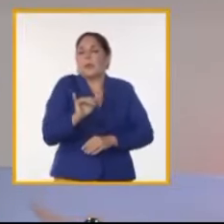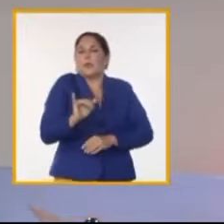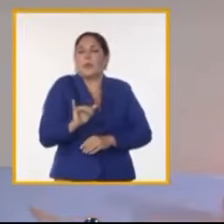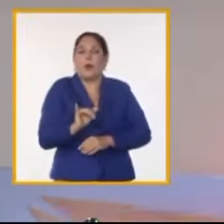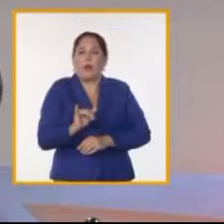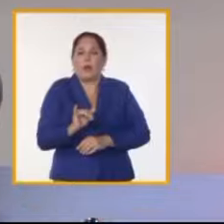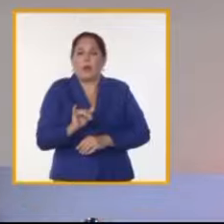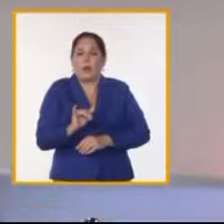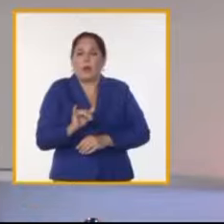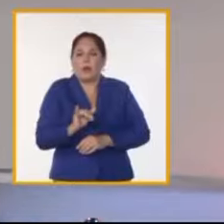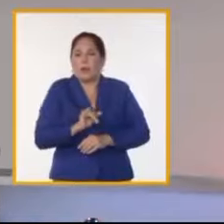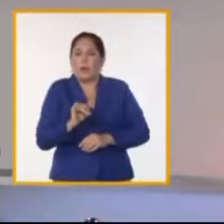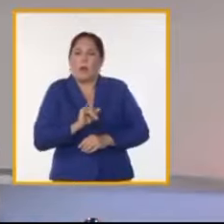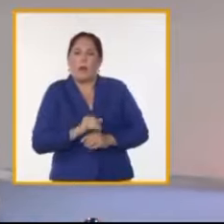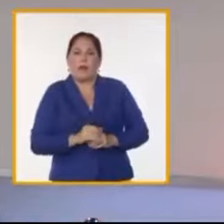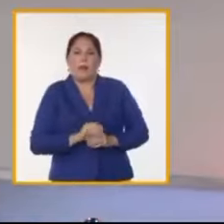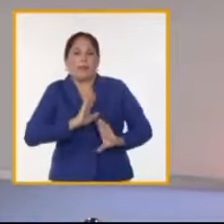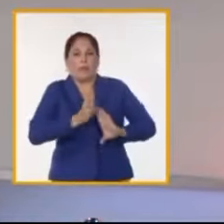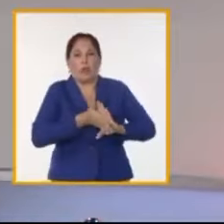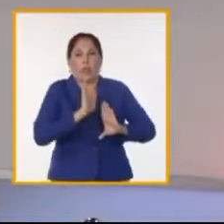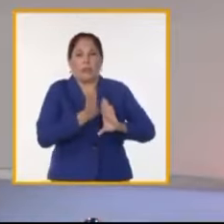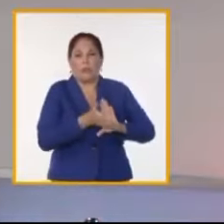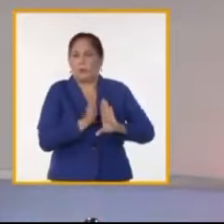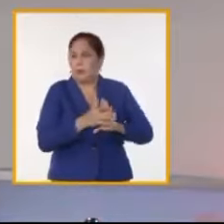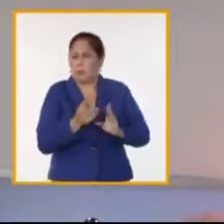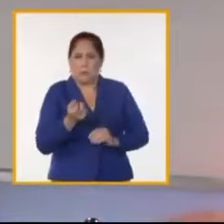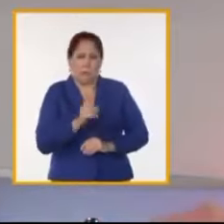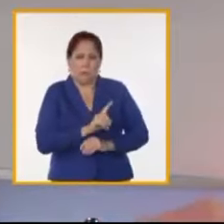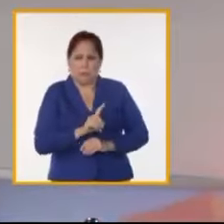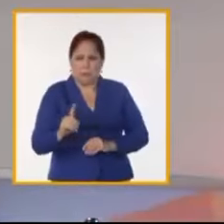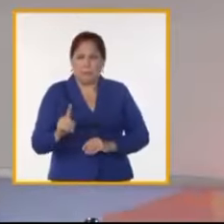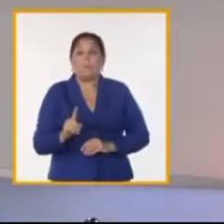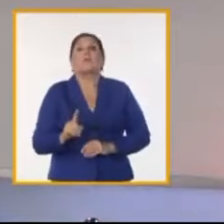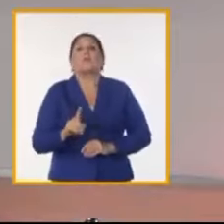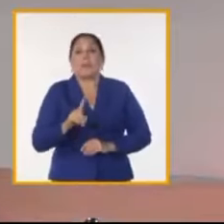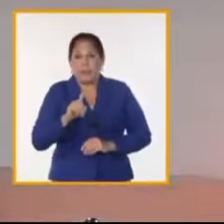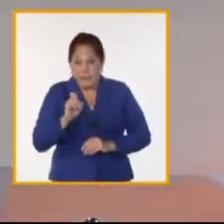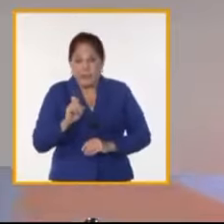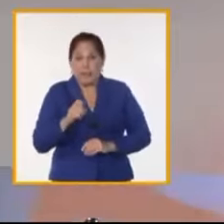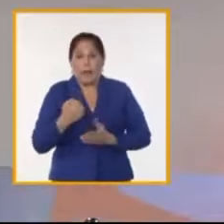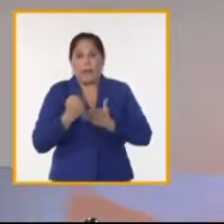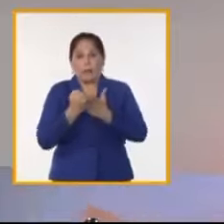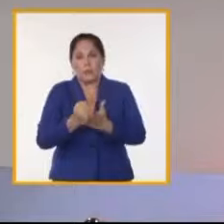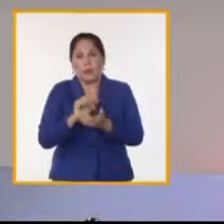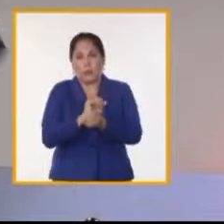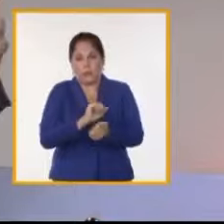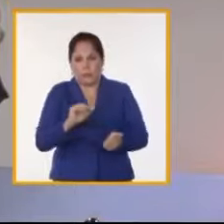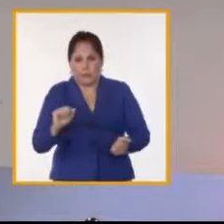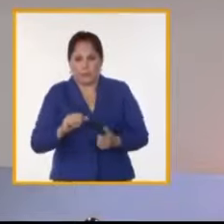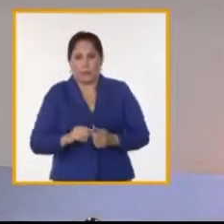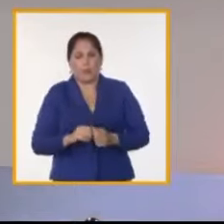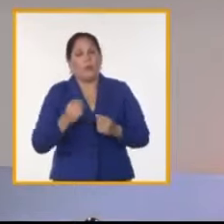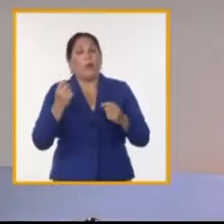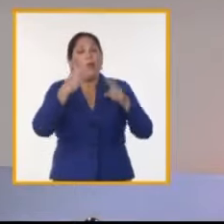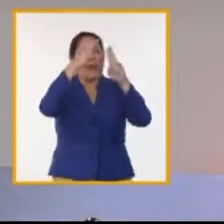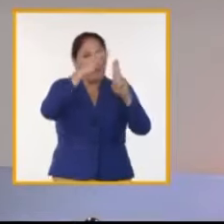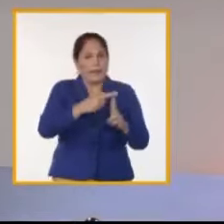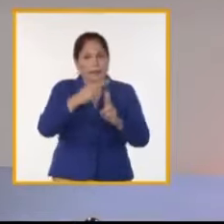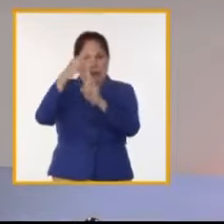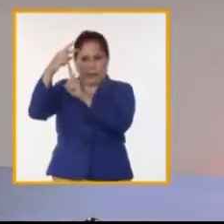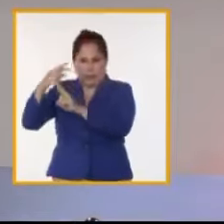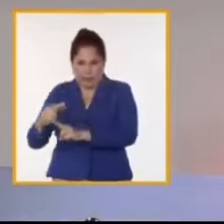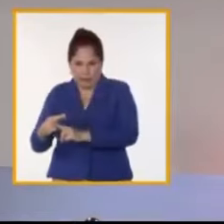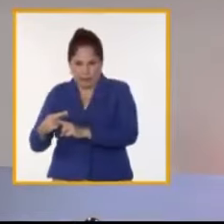esa cantidad esa avalancha de sanciones que sí implica estar en la lista de países patrocinadores de terrorismo que son dos listas diferentes